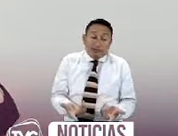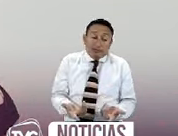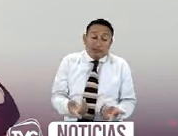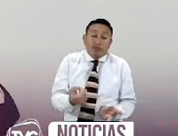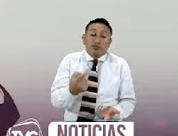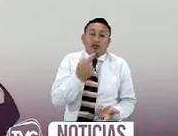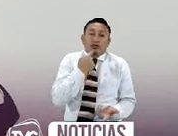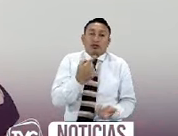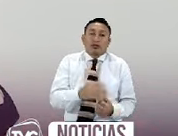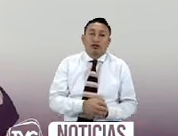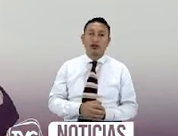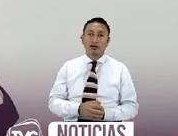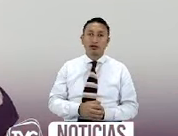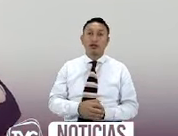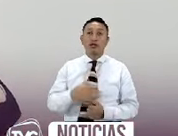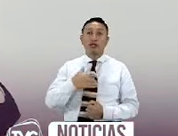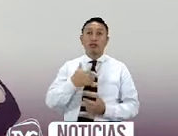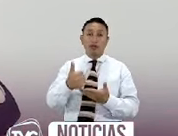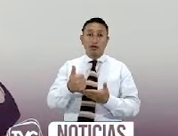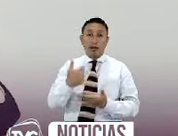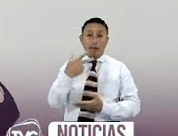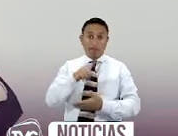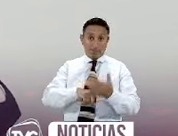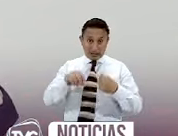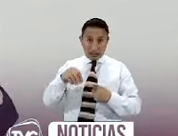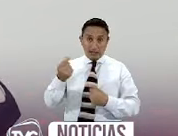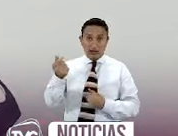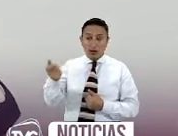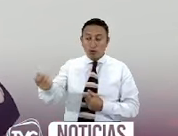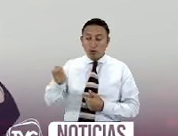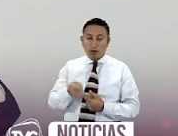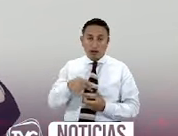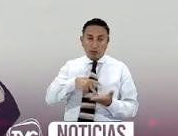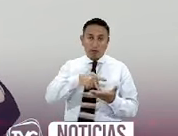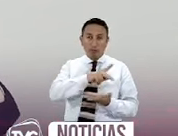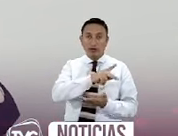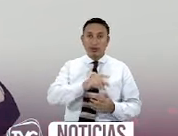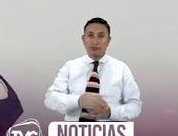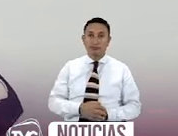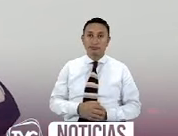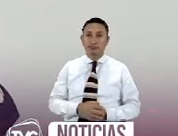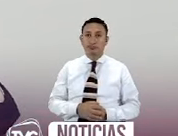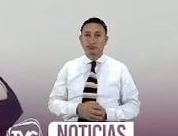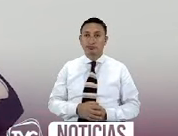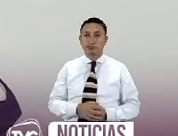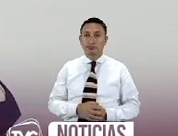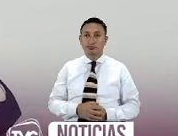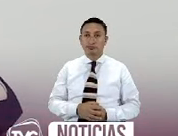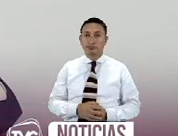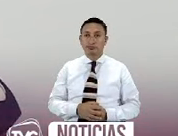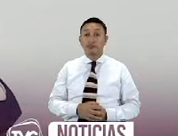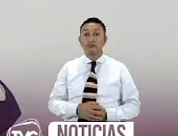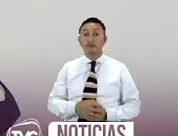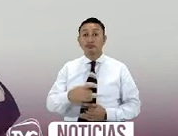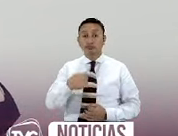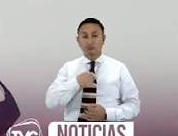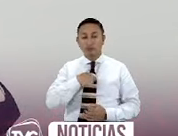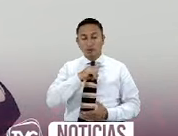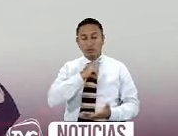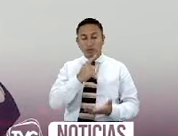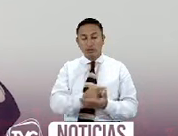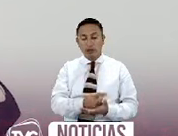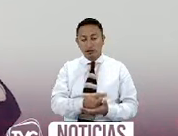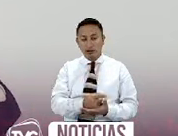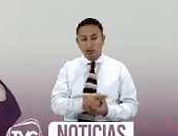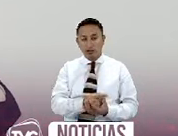sea, me ayudan mis hijas para pagar y venir. Porque francamente, o sea, yo digo todavía avanzo